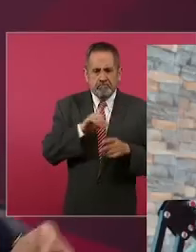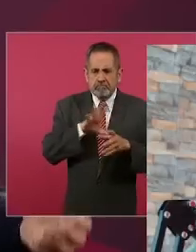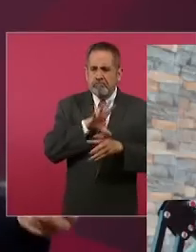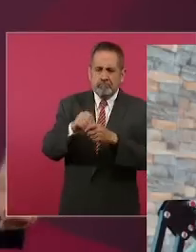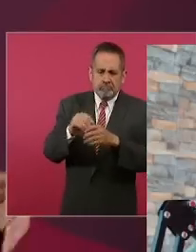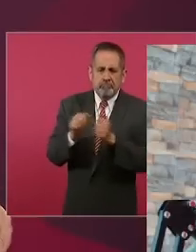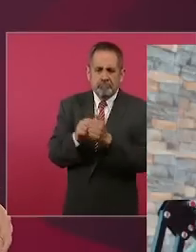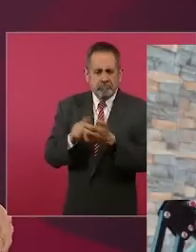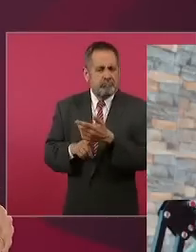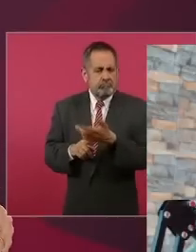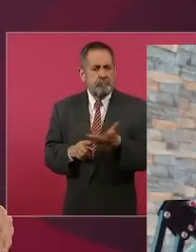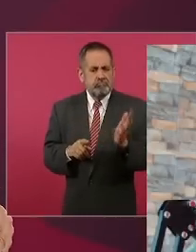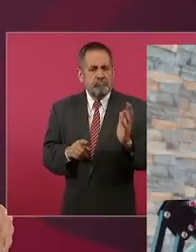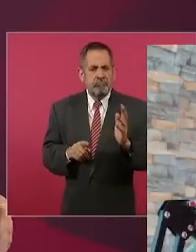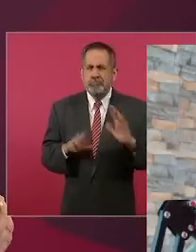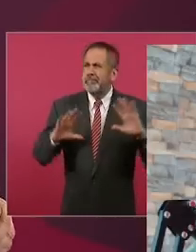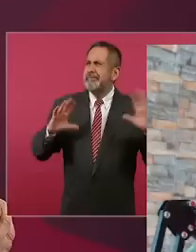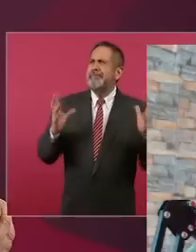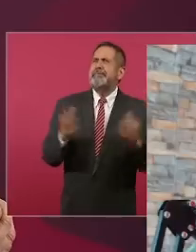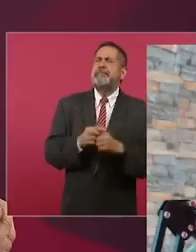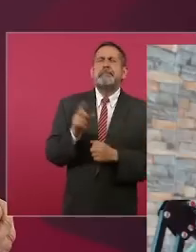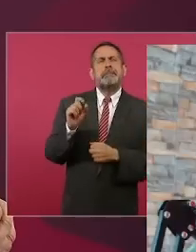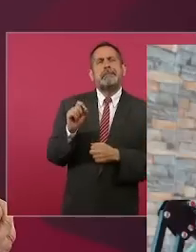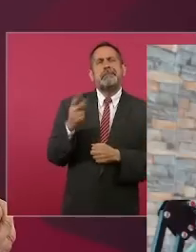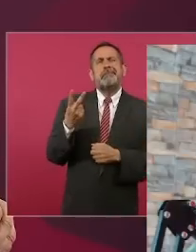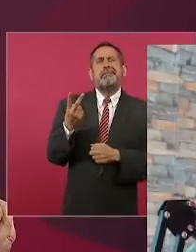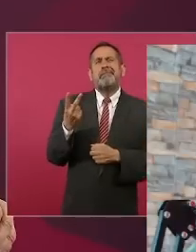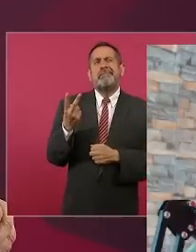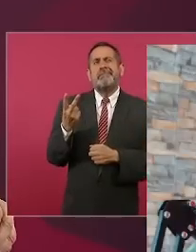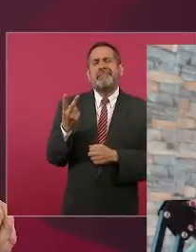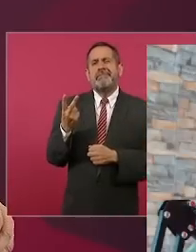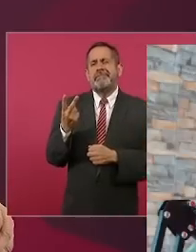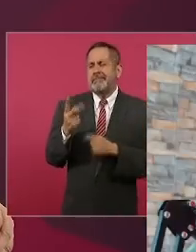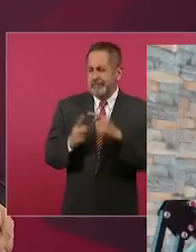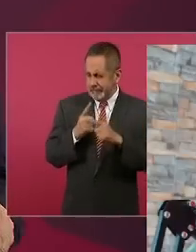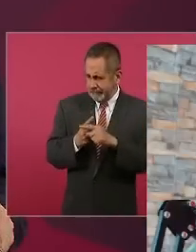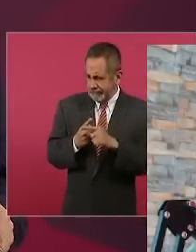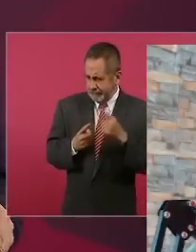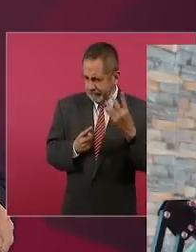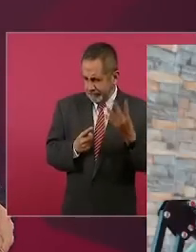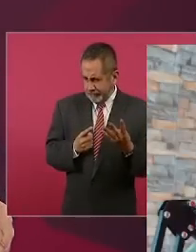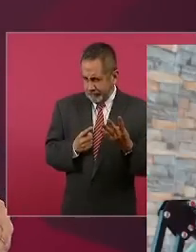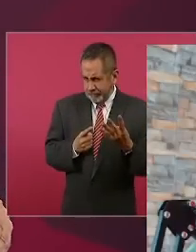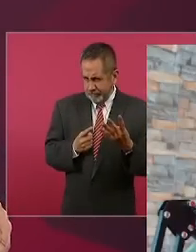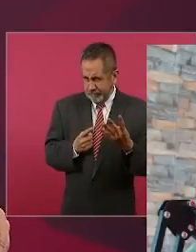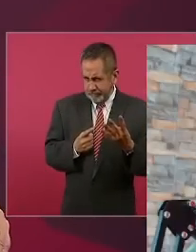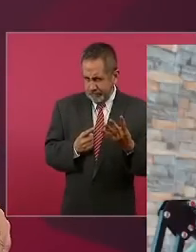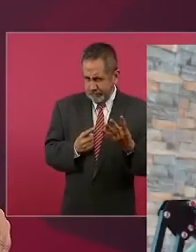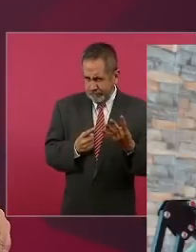O sea que fueron 22 más cuatro